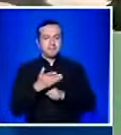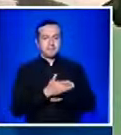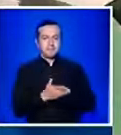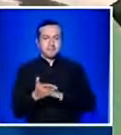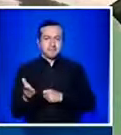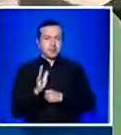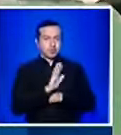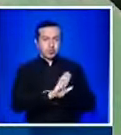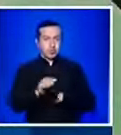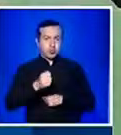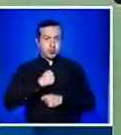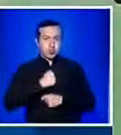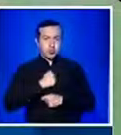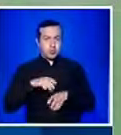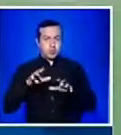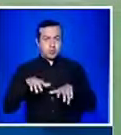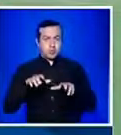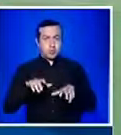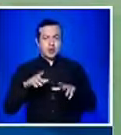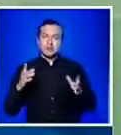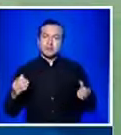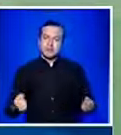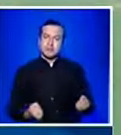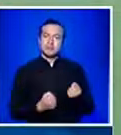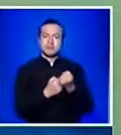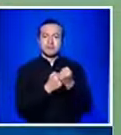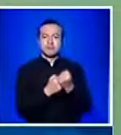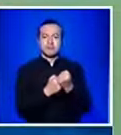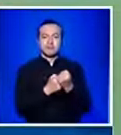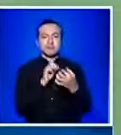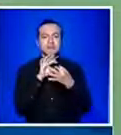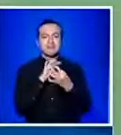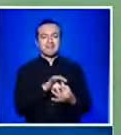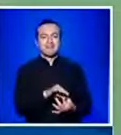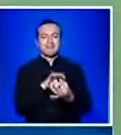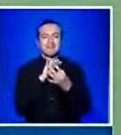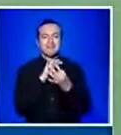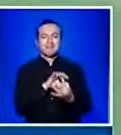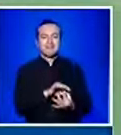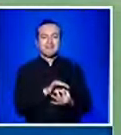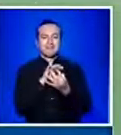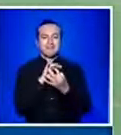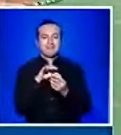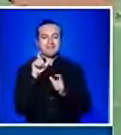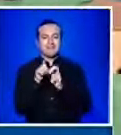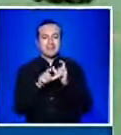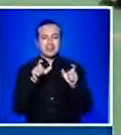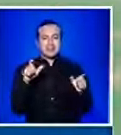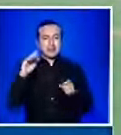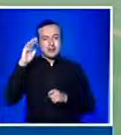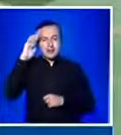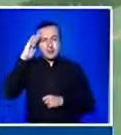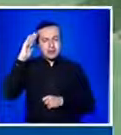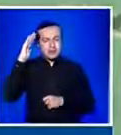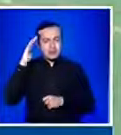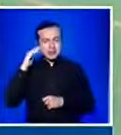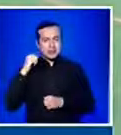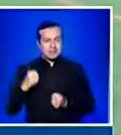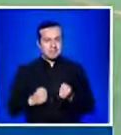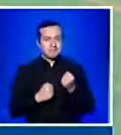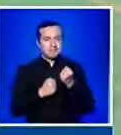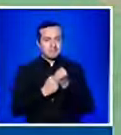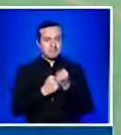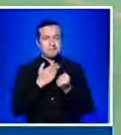canes. Entonces, esta es la idea de fortalecer el vínculo que debe existir entre la ciudadanía y la Policía Nacional para poder mejorar